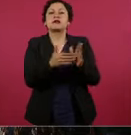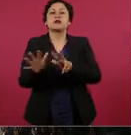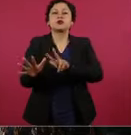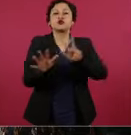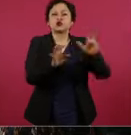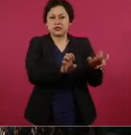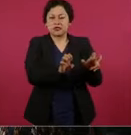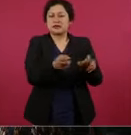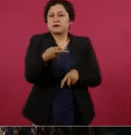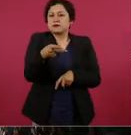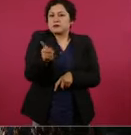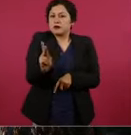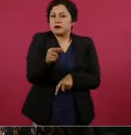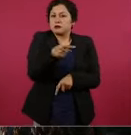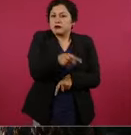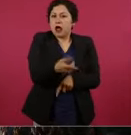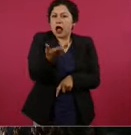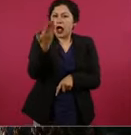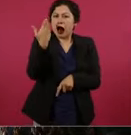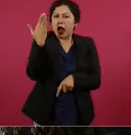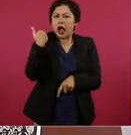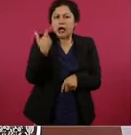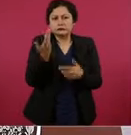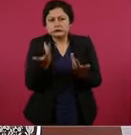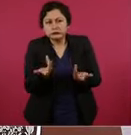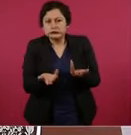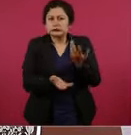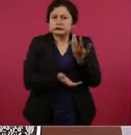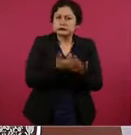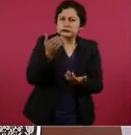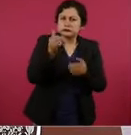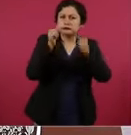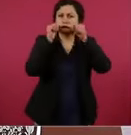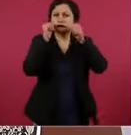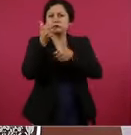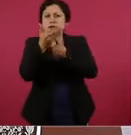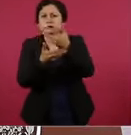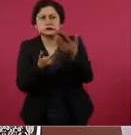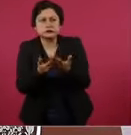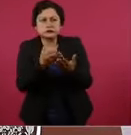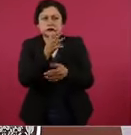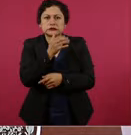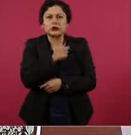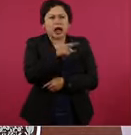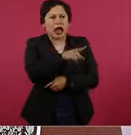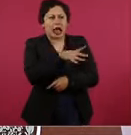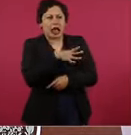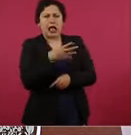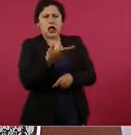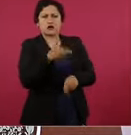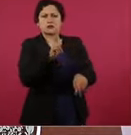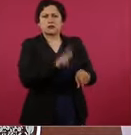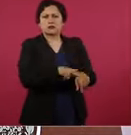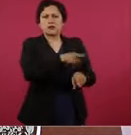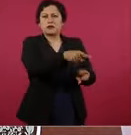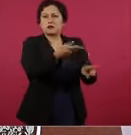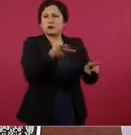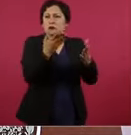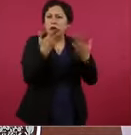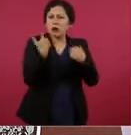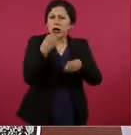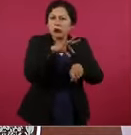teniendo la capacidad de resolución, es decir, estaba la unidad, pero no estaba el médico, estaba la unidad, estaba el médico, pero